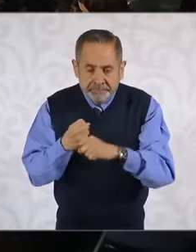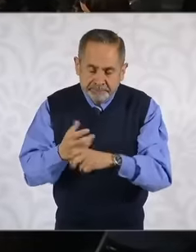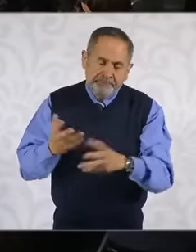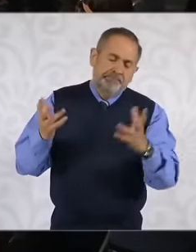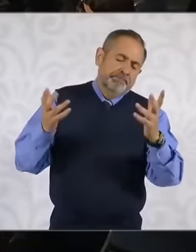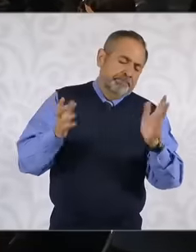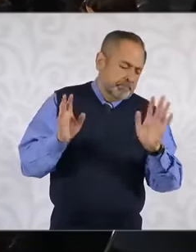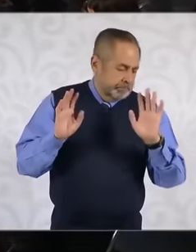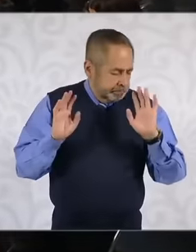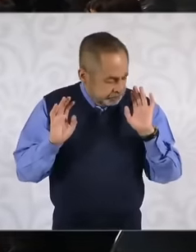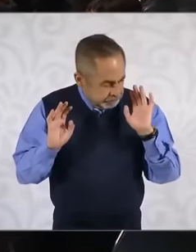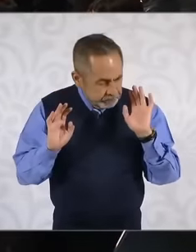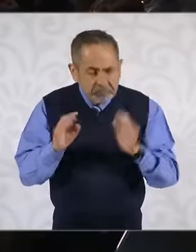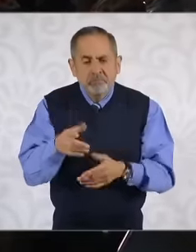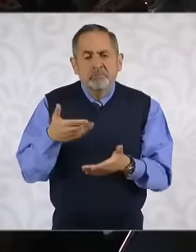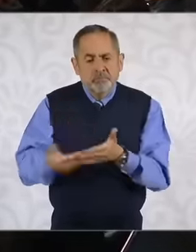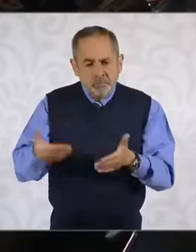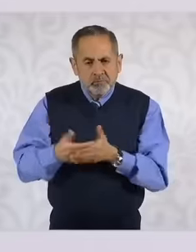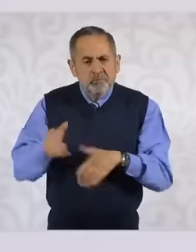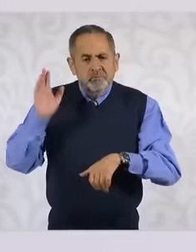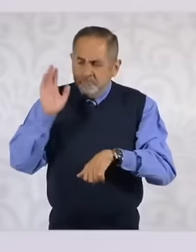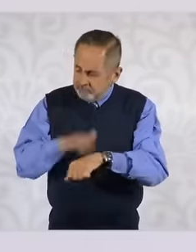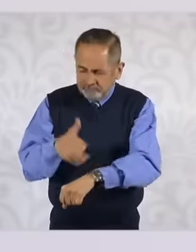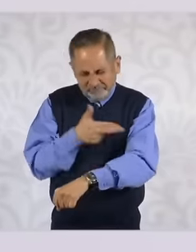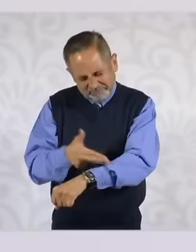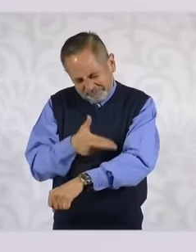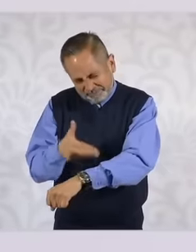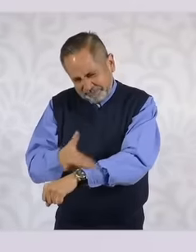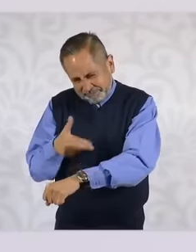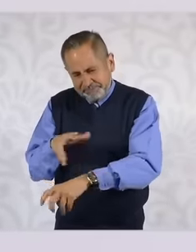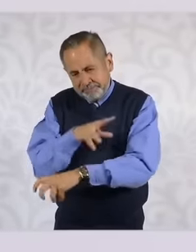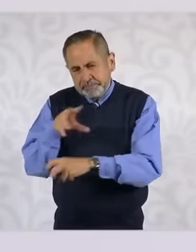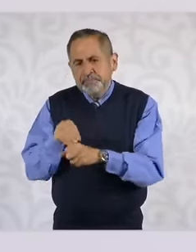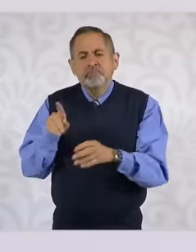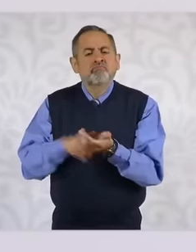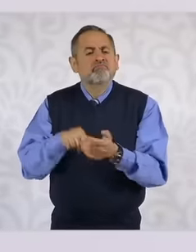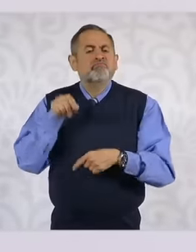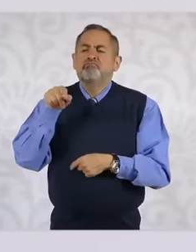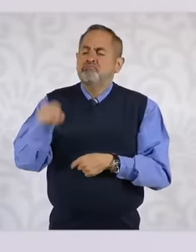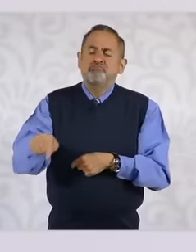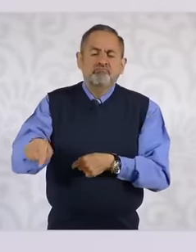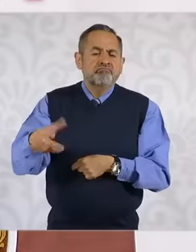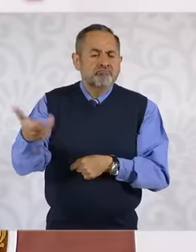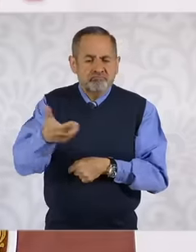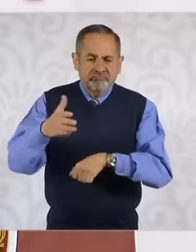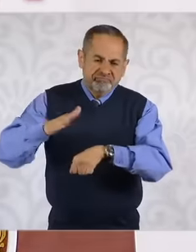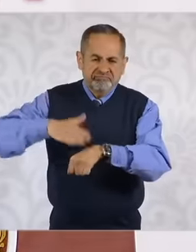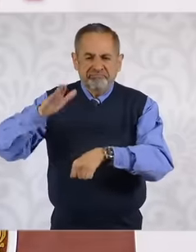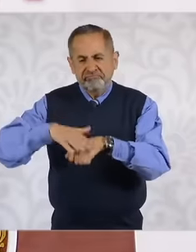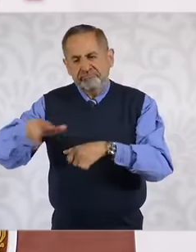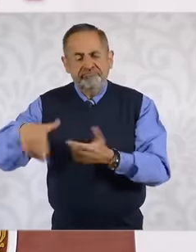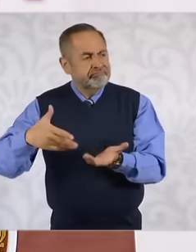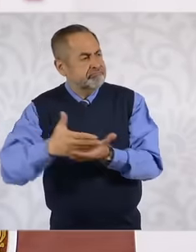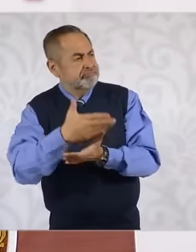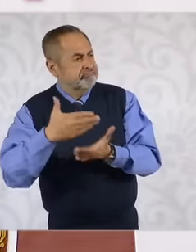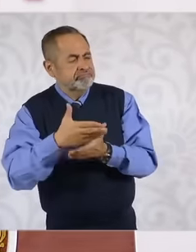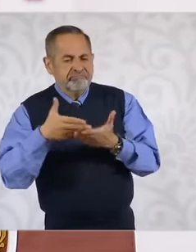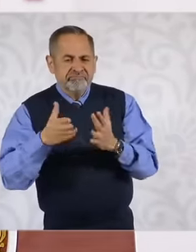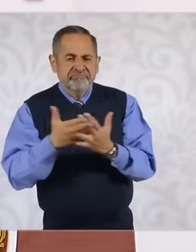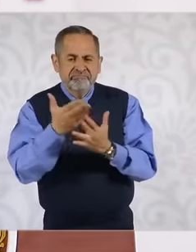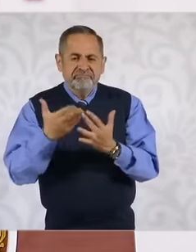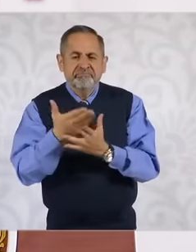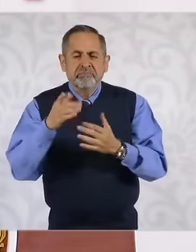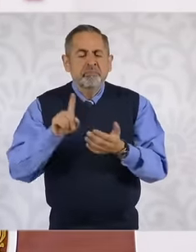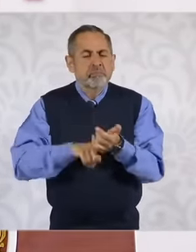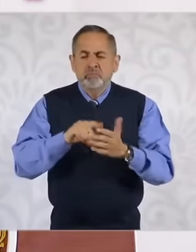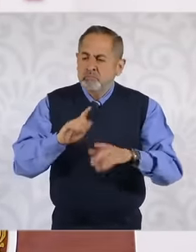Entonces, ahora vamos a entrar a un proceso de hacer pues más accesible